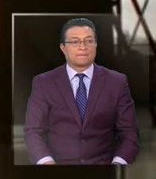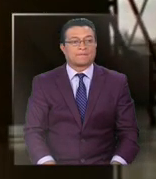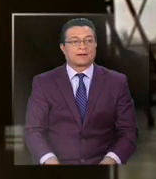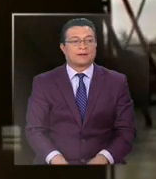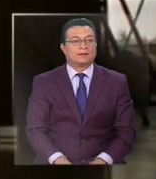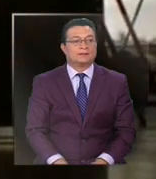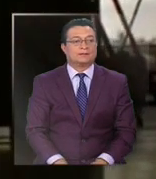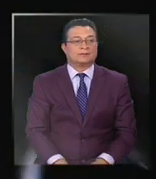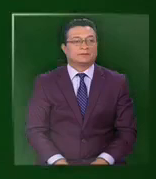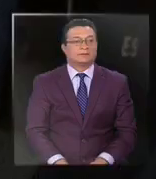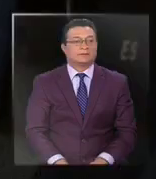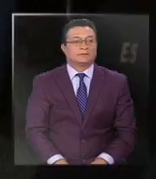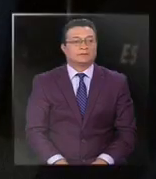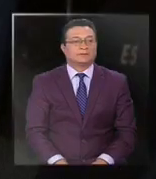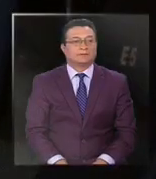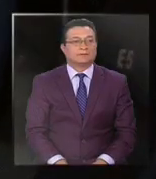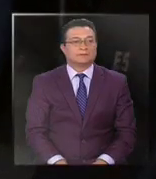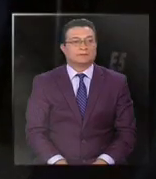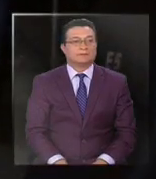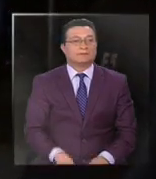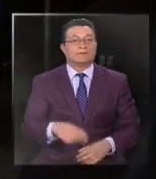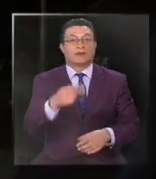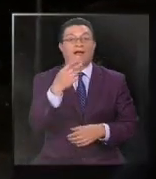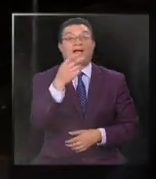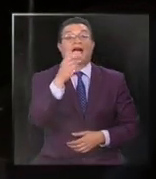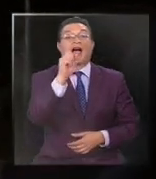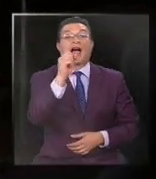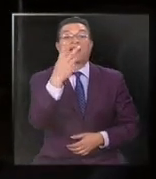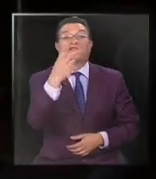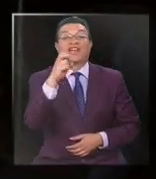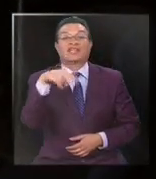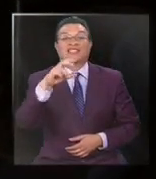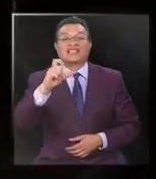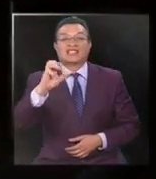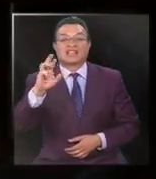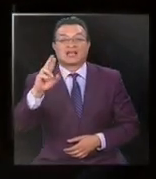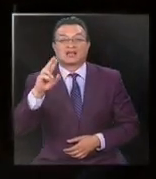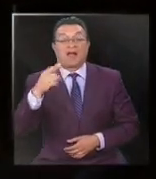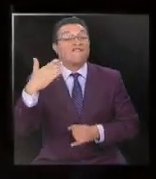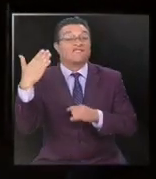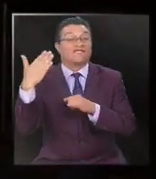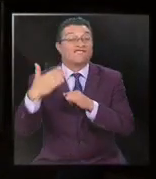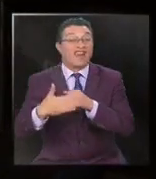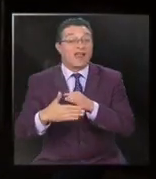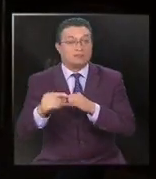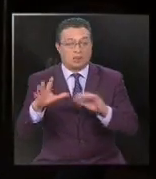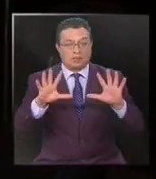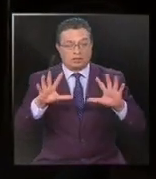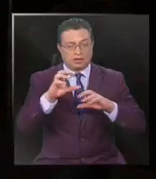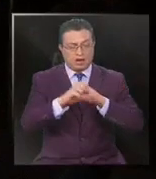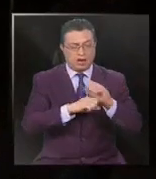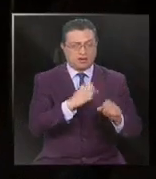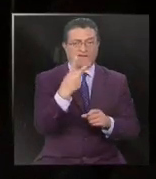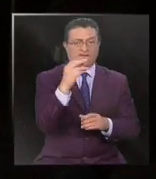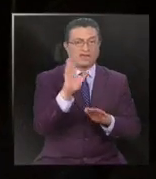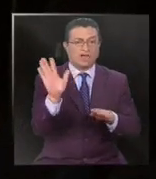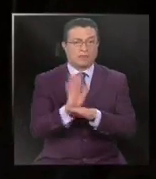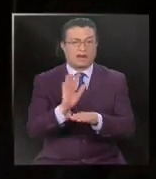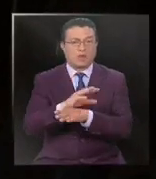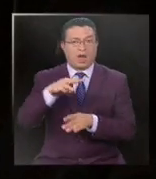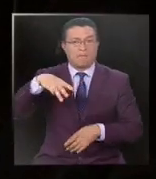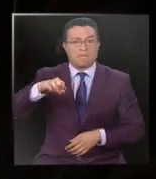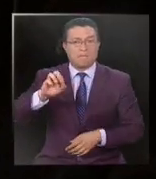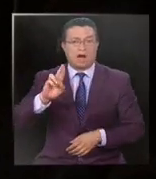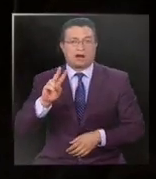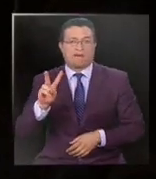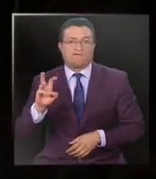Not us. Vengadores, el capítulo final, viene a coronar 10 años, 20 películas de Marvel Studios.